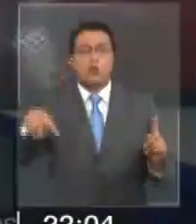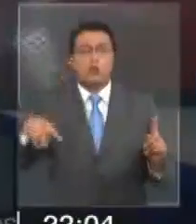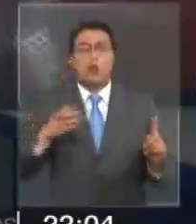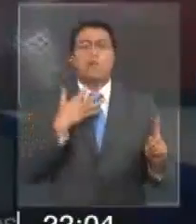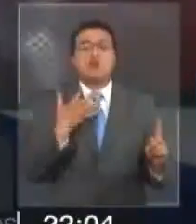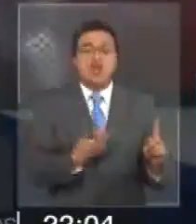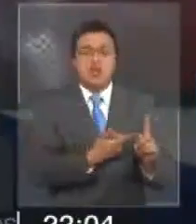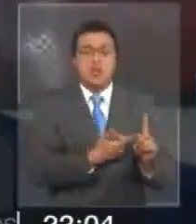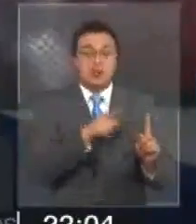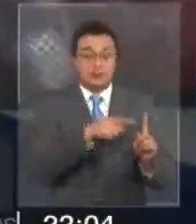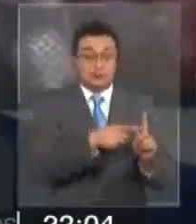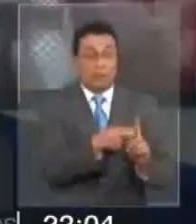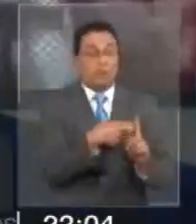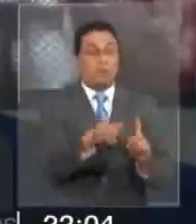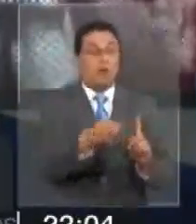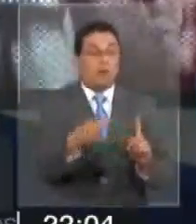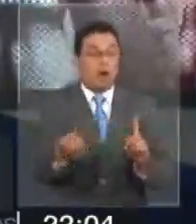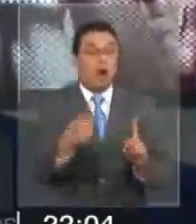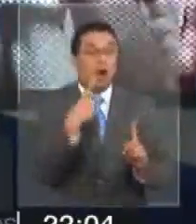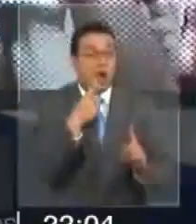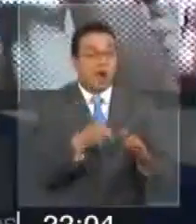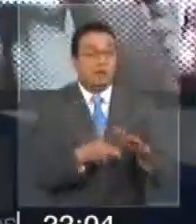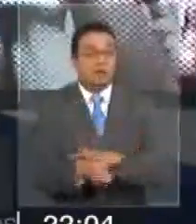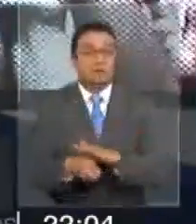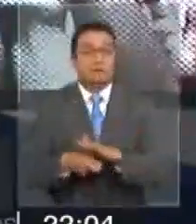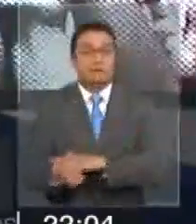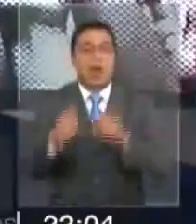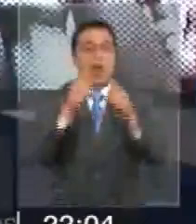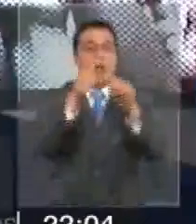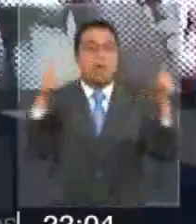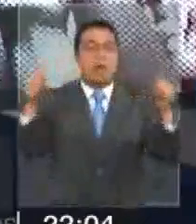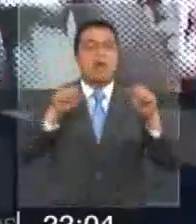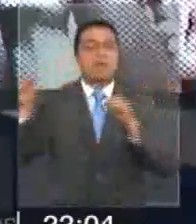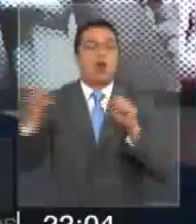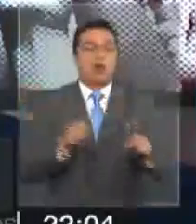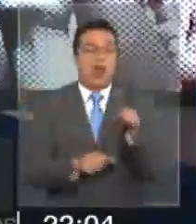Es un financista y ha sido un financista de campañas políticas en nuestro país.